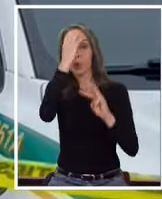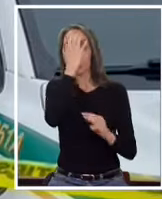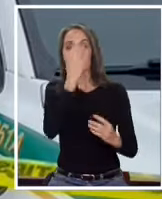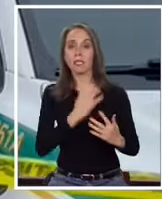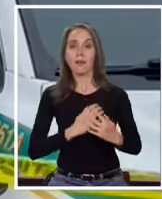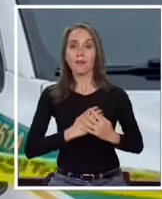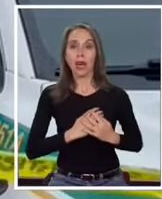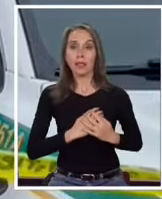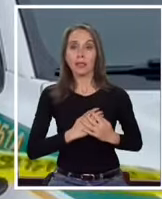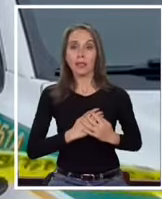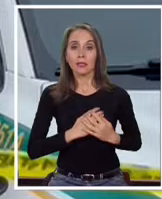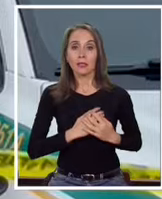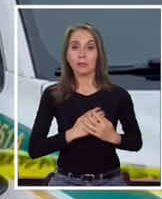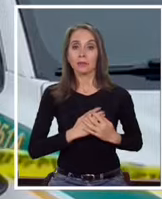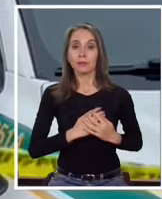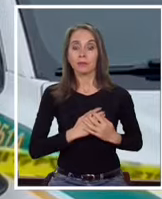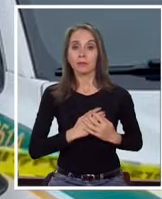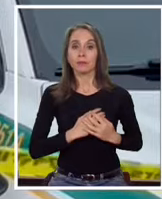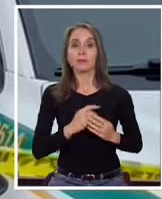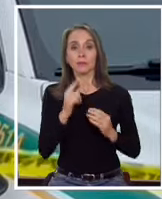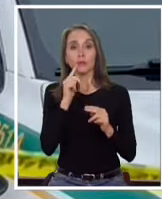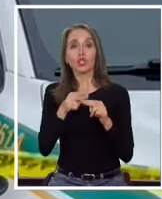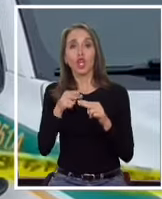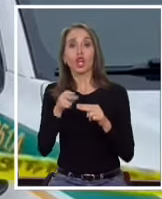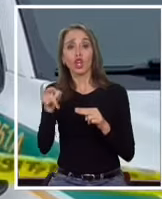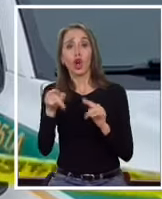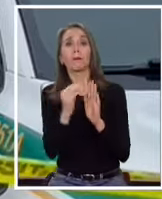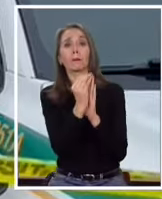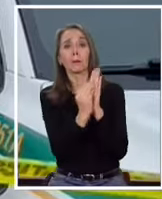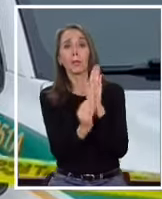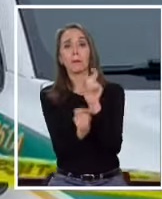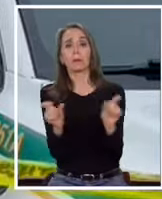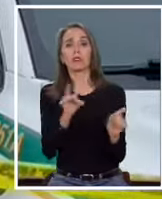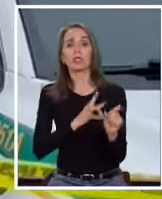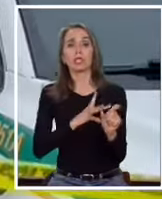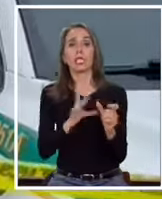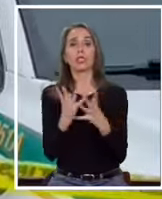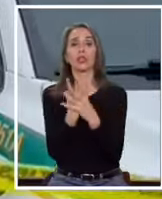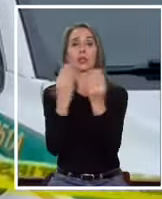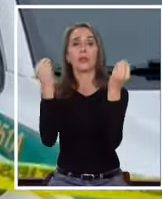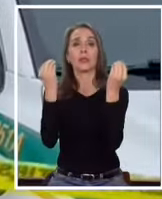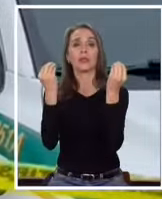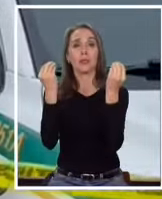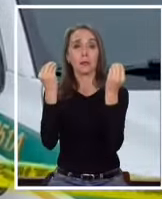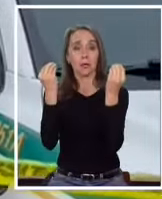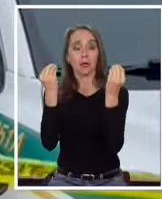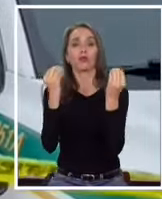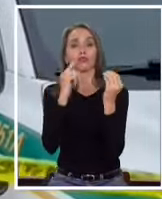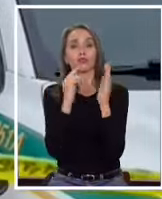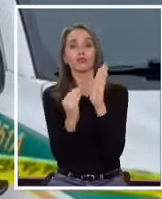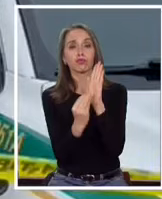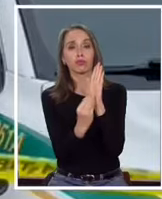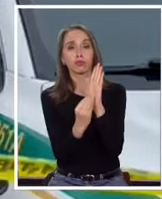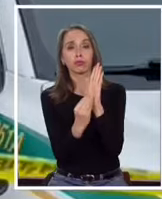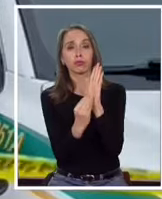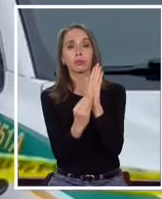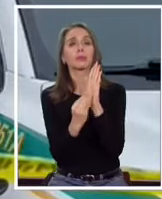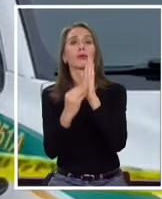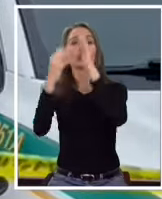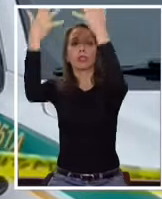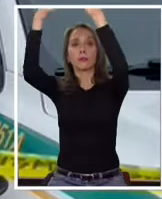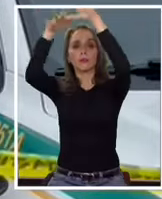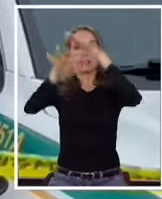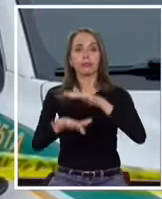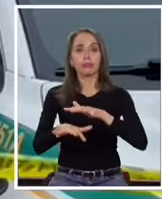Michelle Bachelet, está en la lista de chilenos que se hayan desaparecido hasta este momento luego de la tragedia.